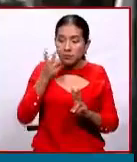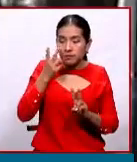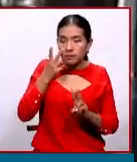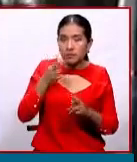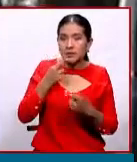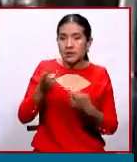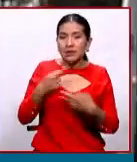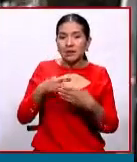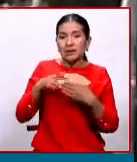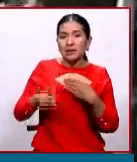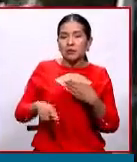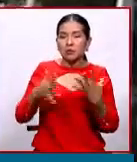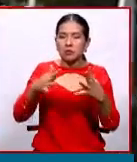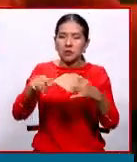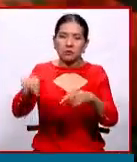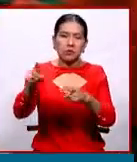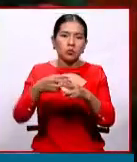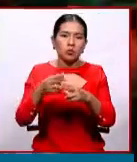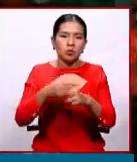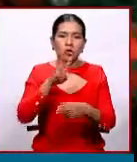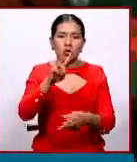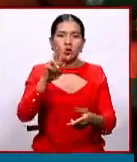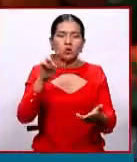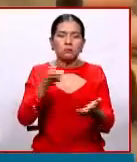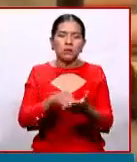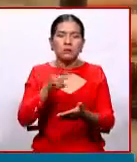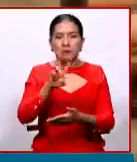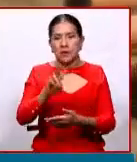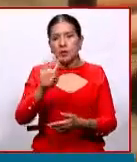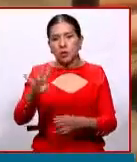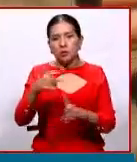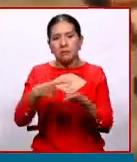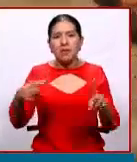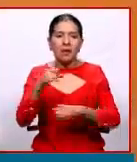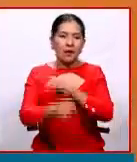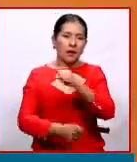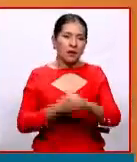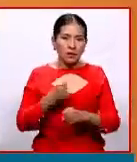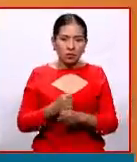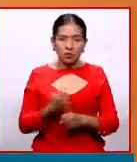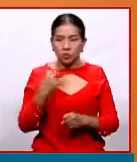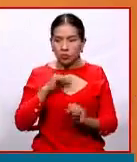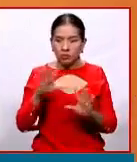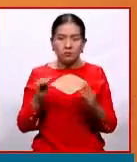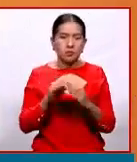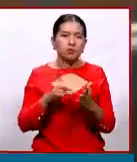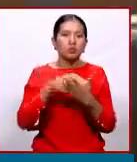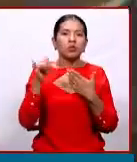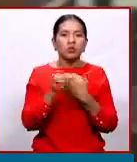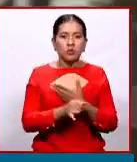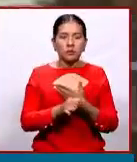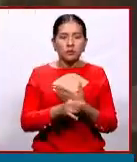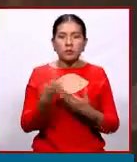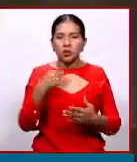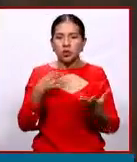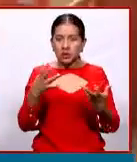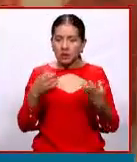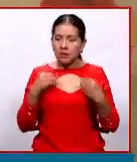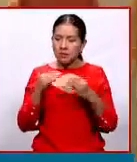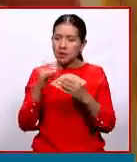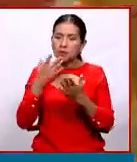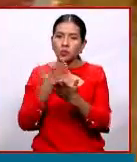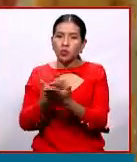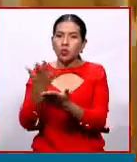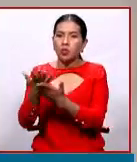resultados ya hacia mediados de 2024. O sea, básicamente estos proyectos lo que vamos a hacer ahora es llevarlos a la asamblea